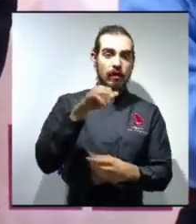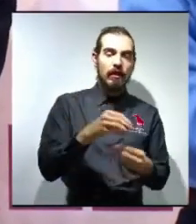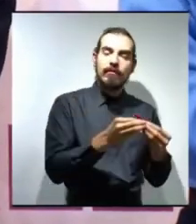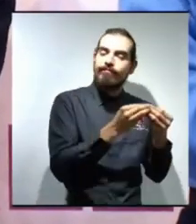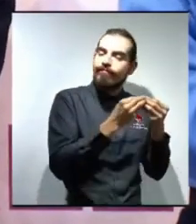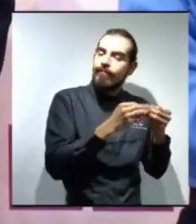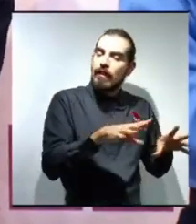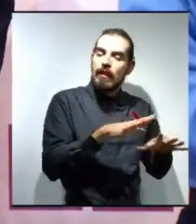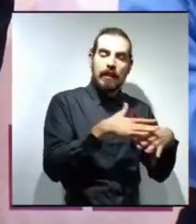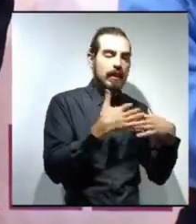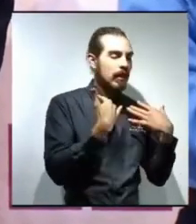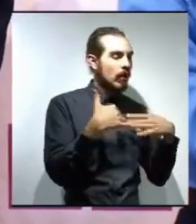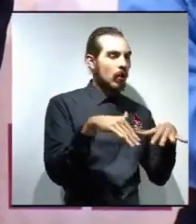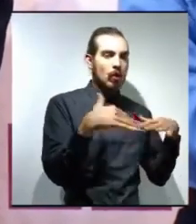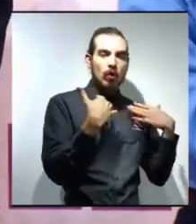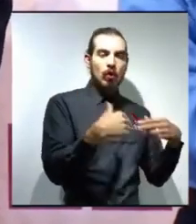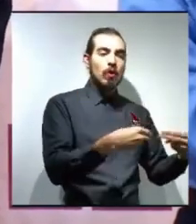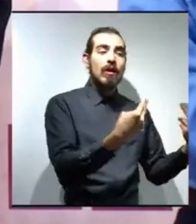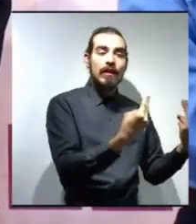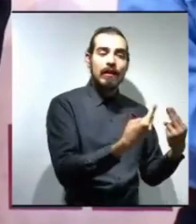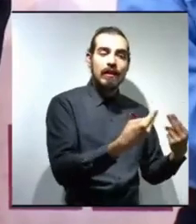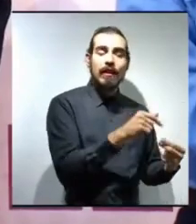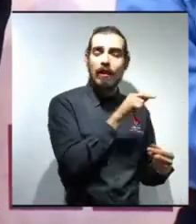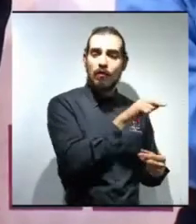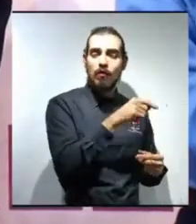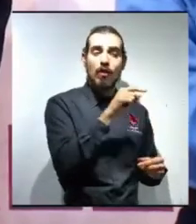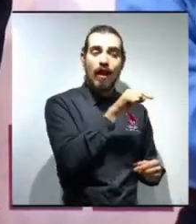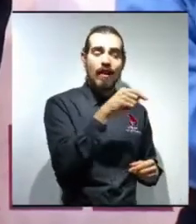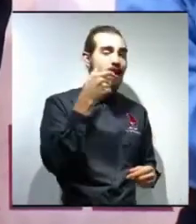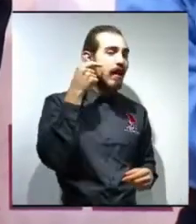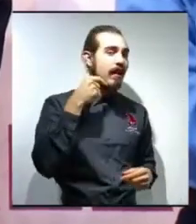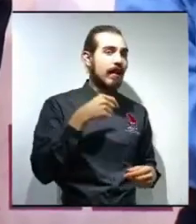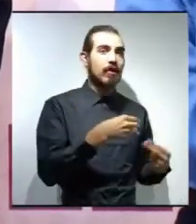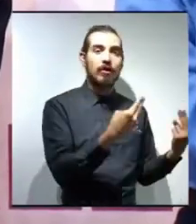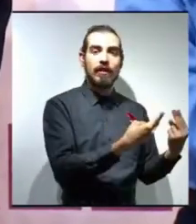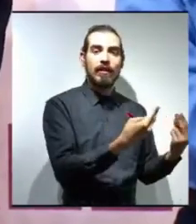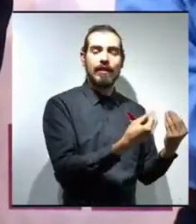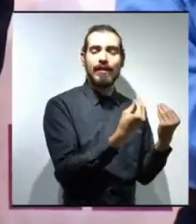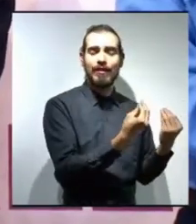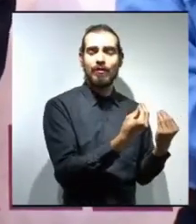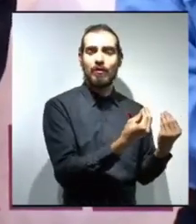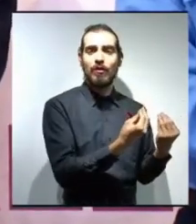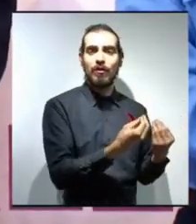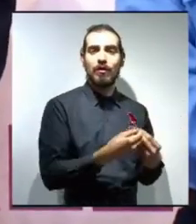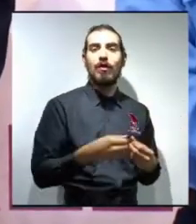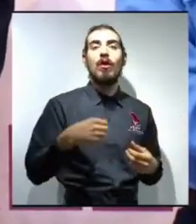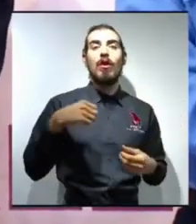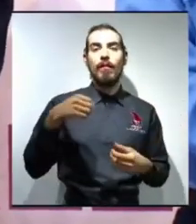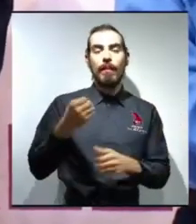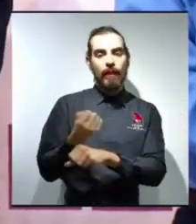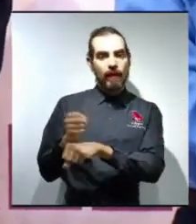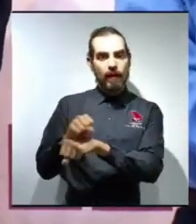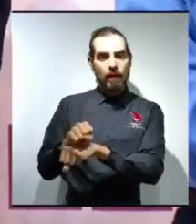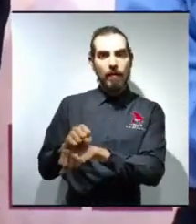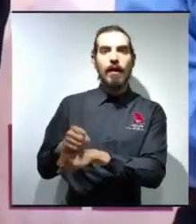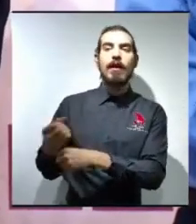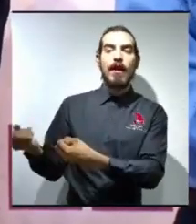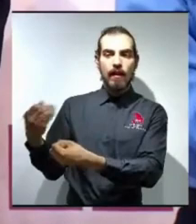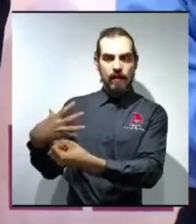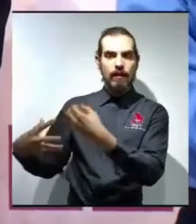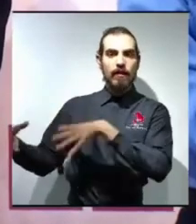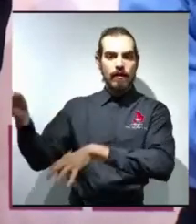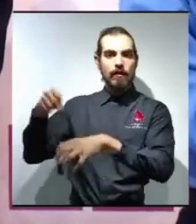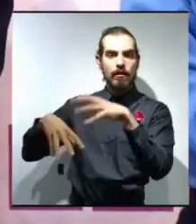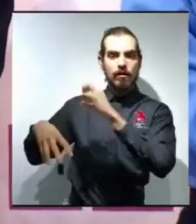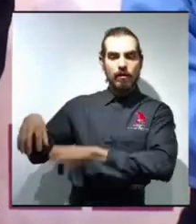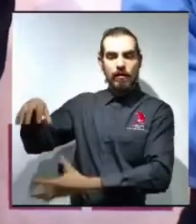tuvieron y tienen muchísimas necesidades. Entonces vamos a recolectar aún esta semana y estaremos ahí recibiéndolos